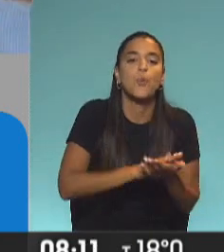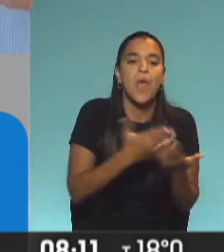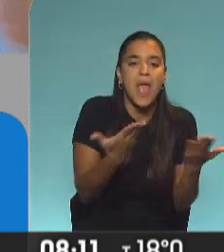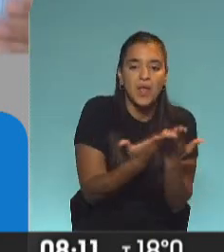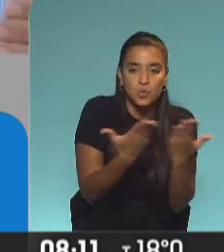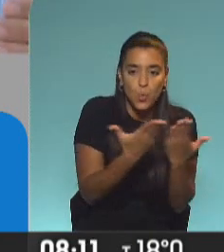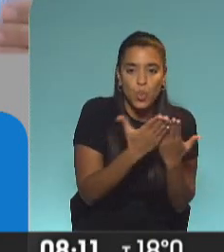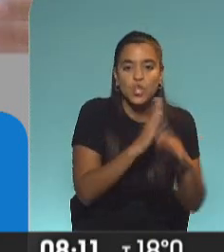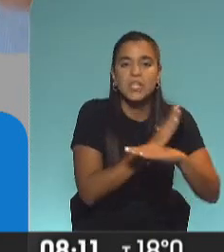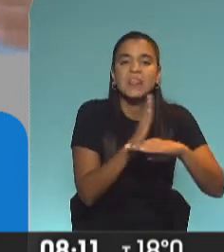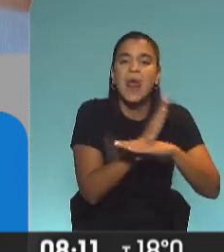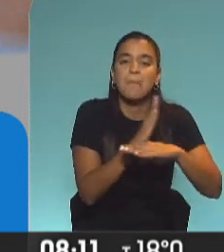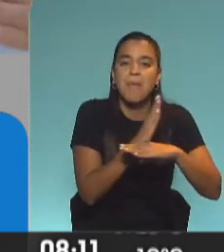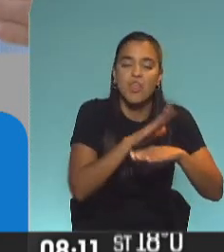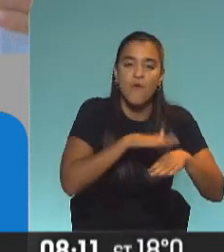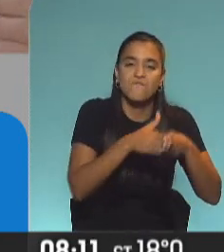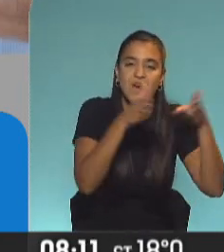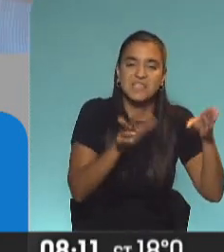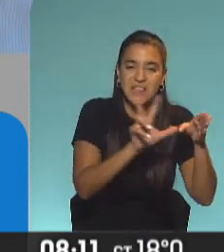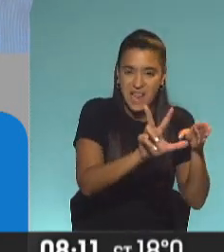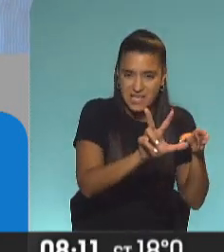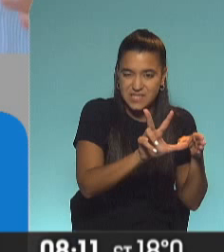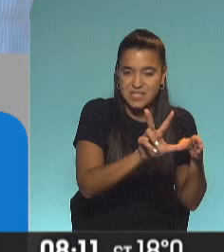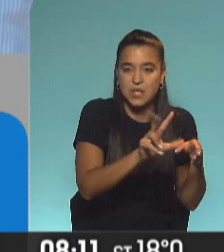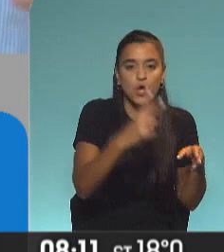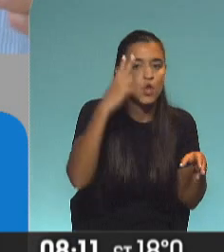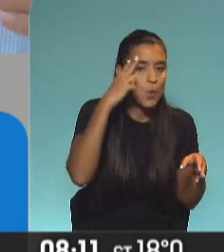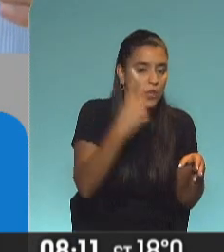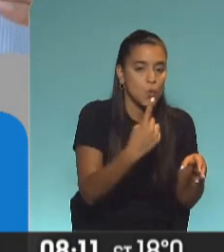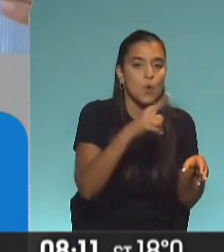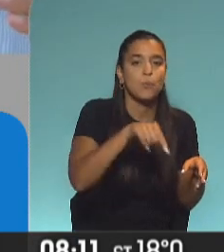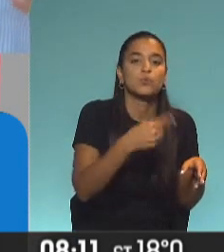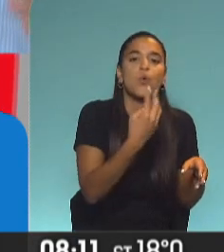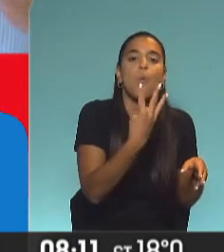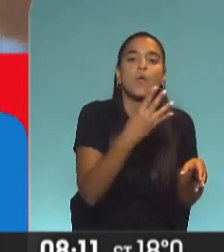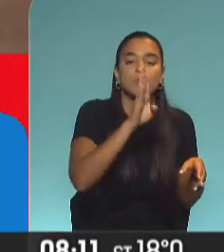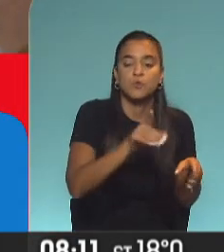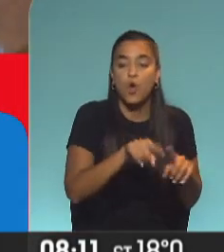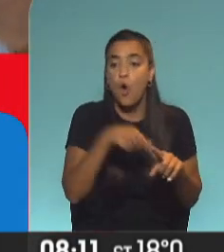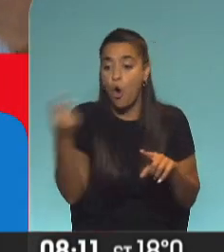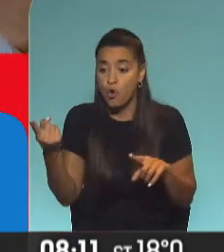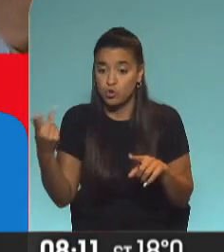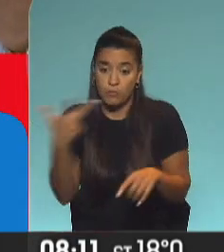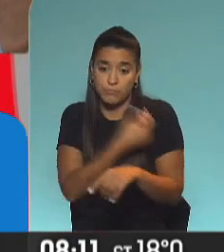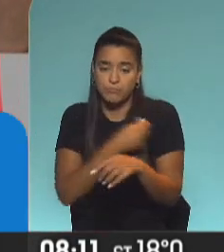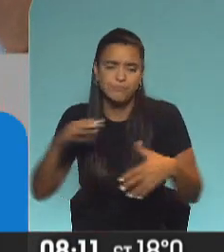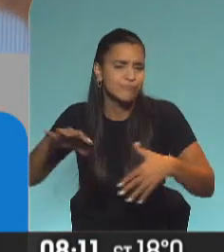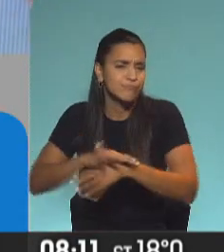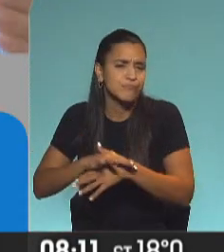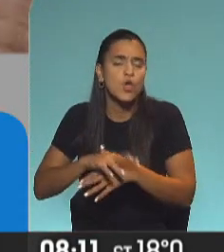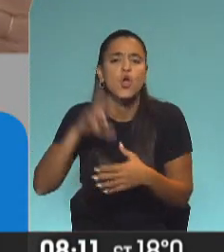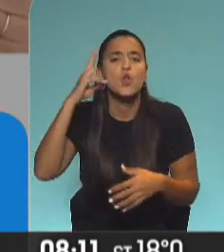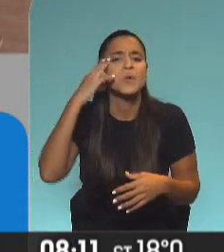estudios intermedios de fase 3 del 91.4% versus otra que tiene una eficacia